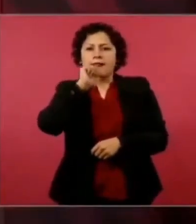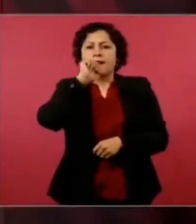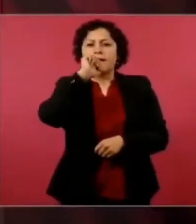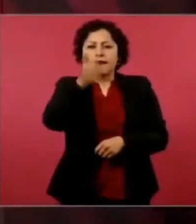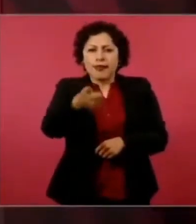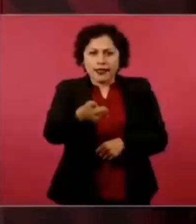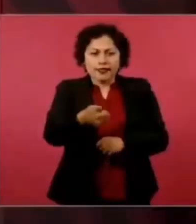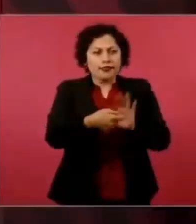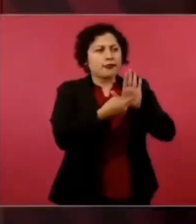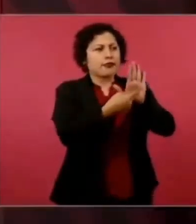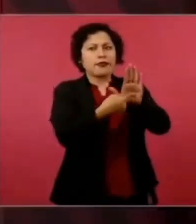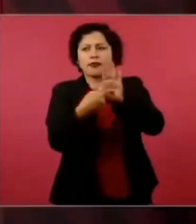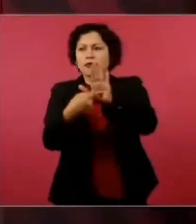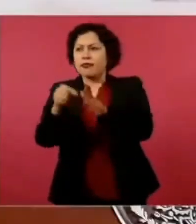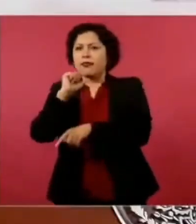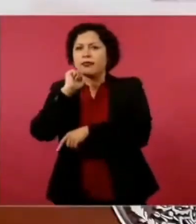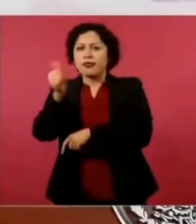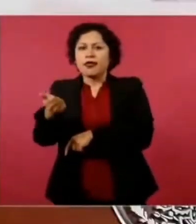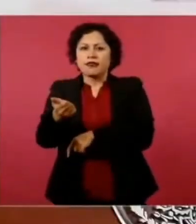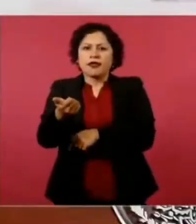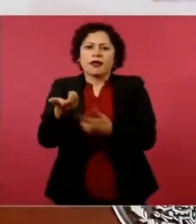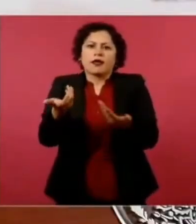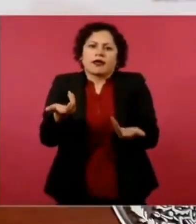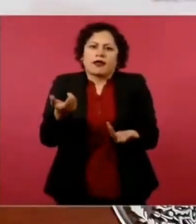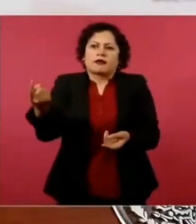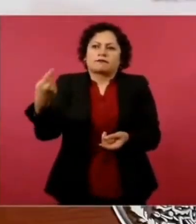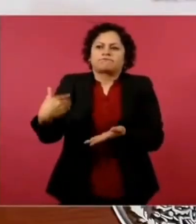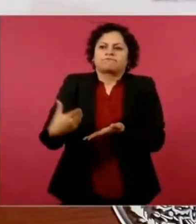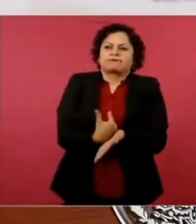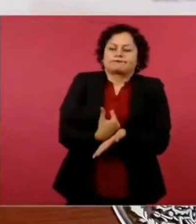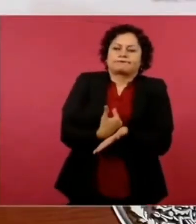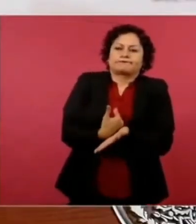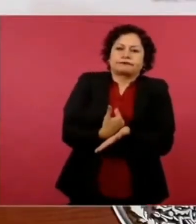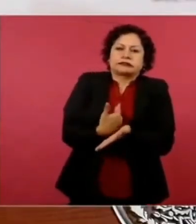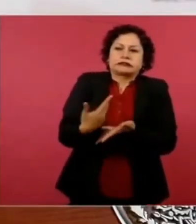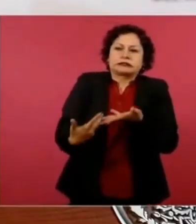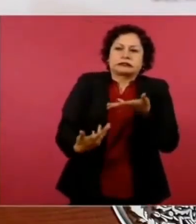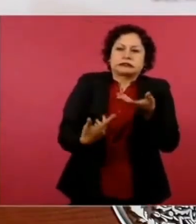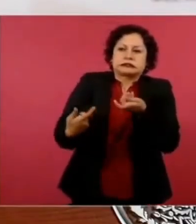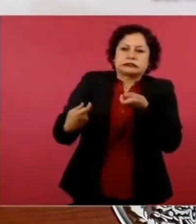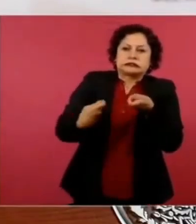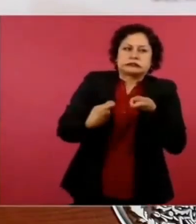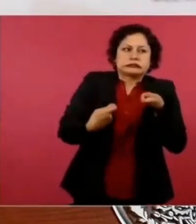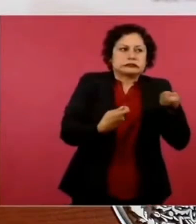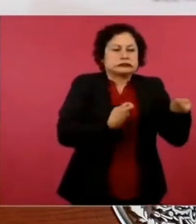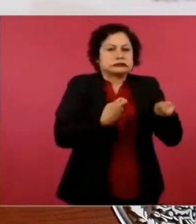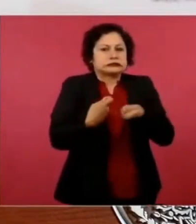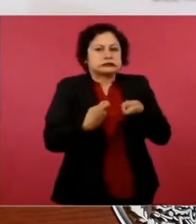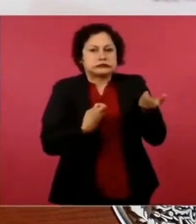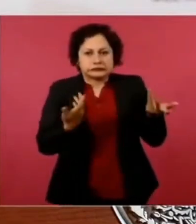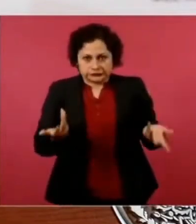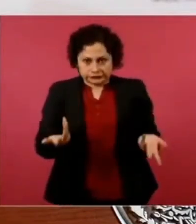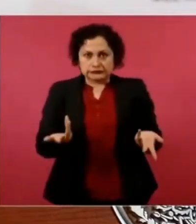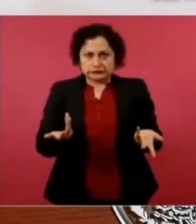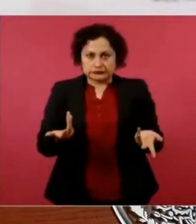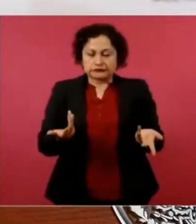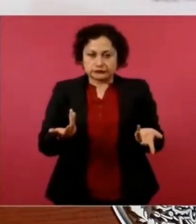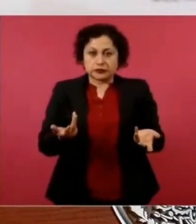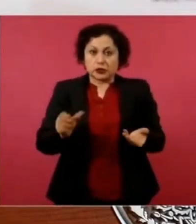para que lo sometan desde el extranjero.